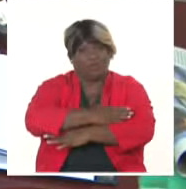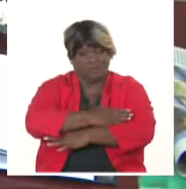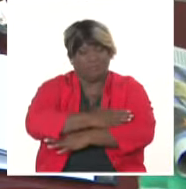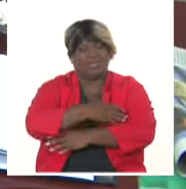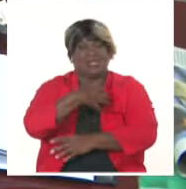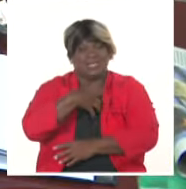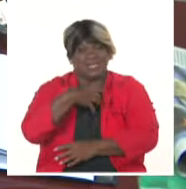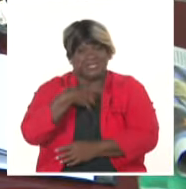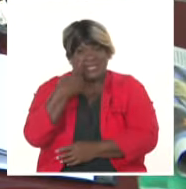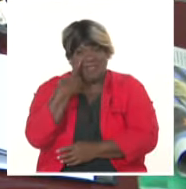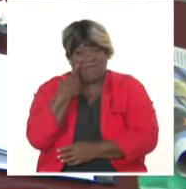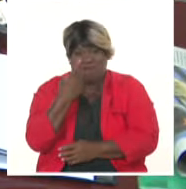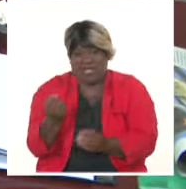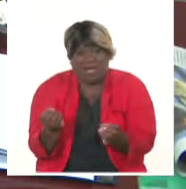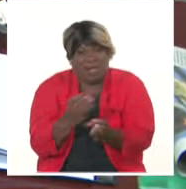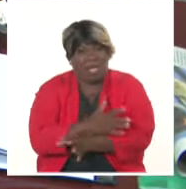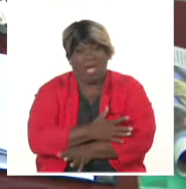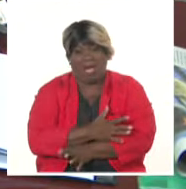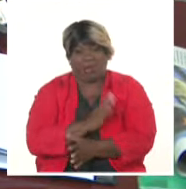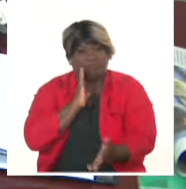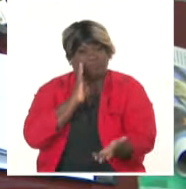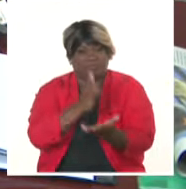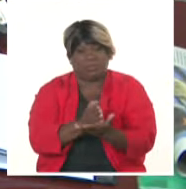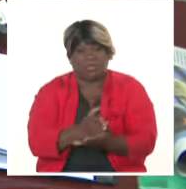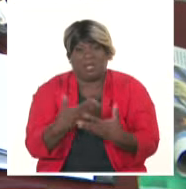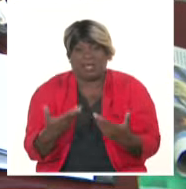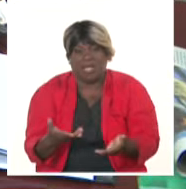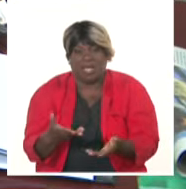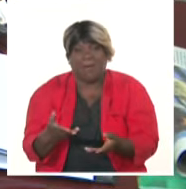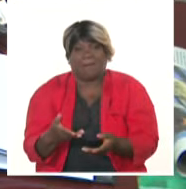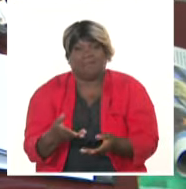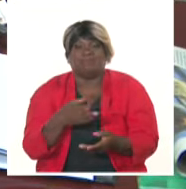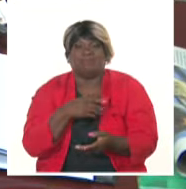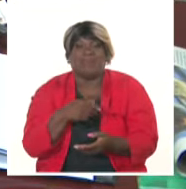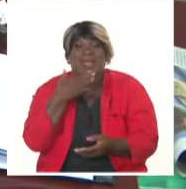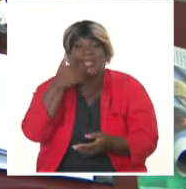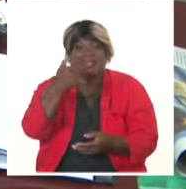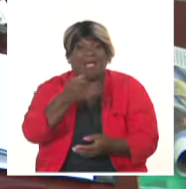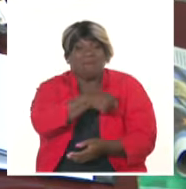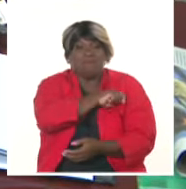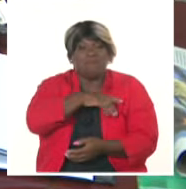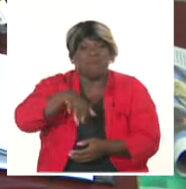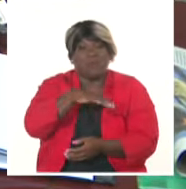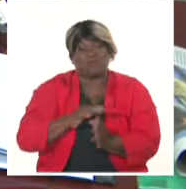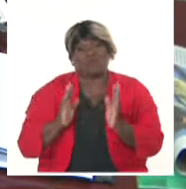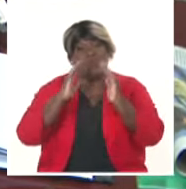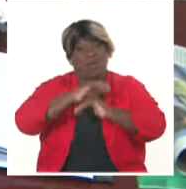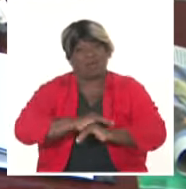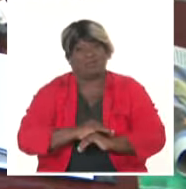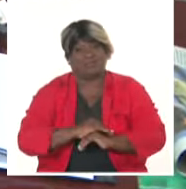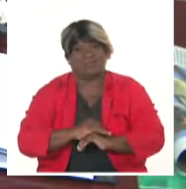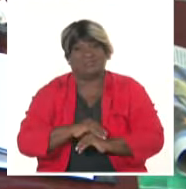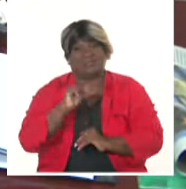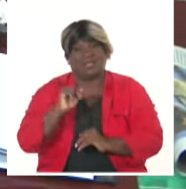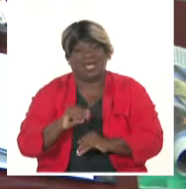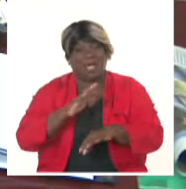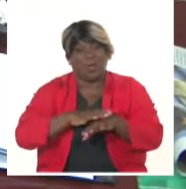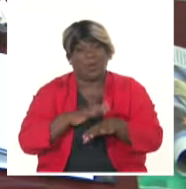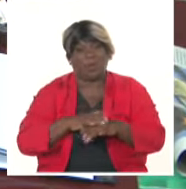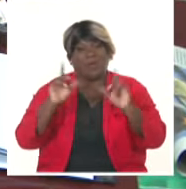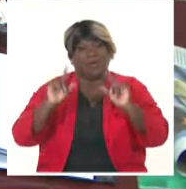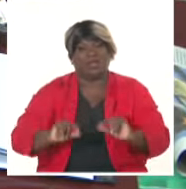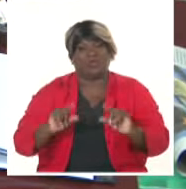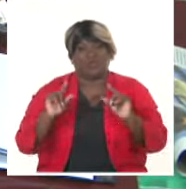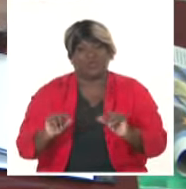concreta y directa en la pérdida del bienestar de nuestro pueblo. Resultado de eso, reducción de los niveles de